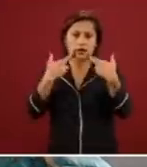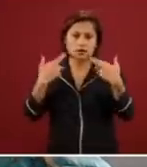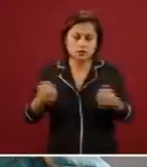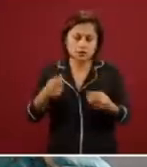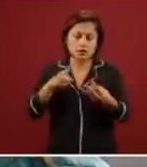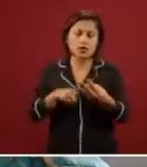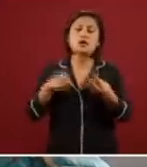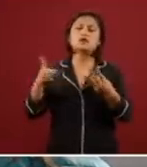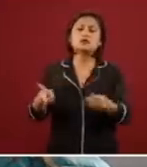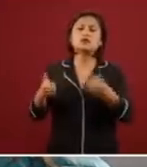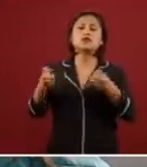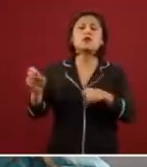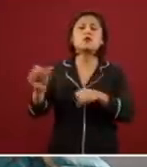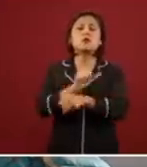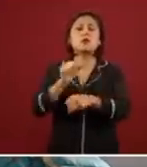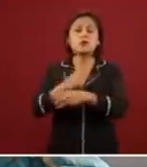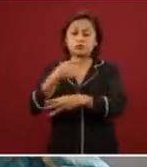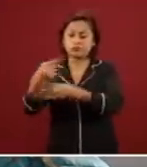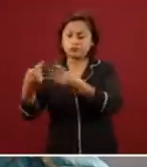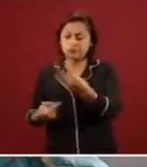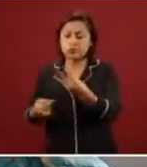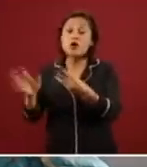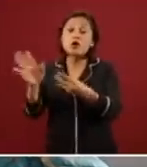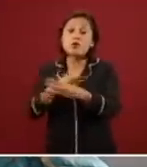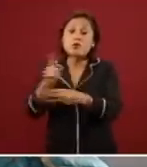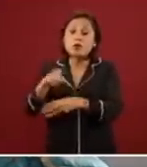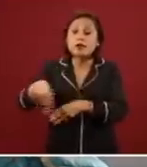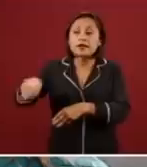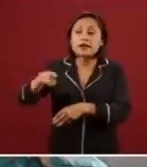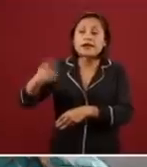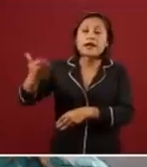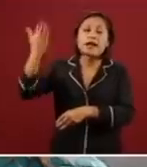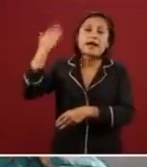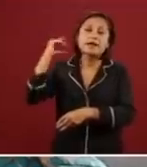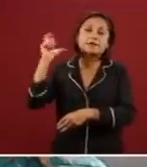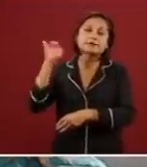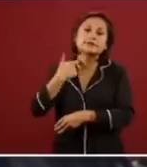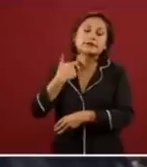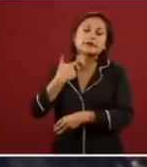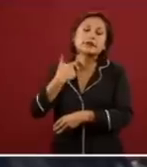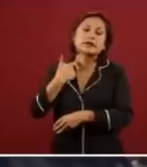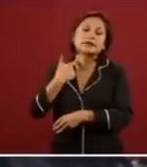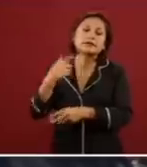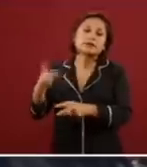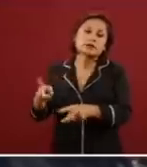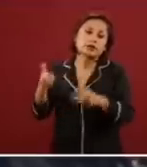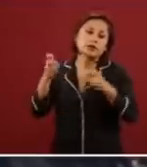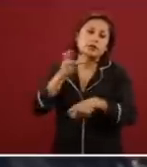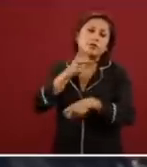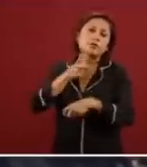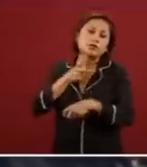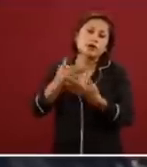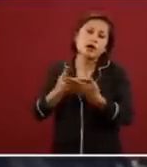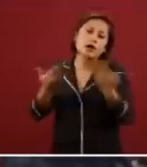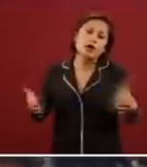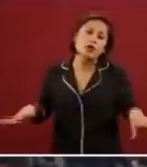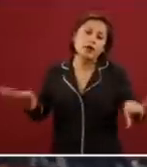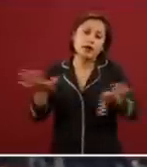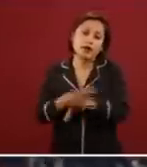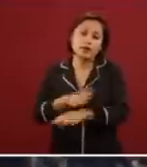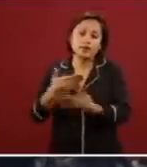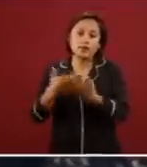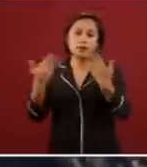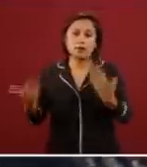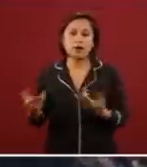automóviles, consecuencia de que o sea, ahora las personas que se dedicaban al huachicol han dejado, se dedican a otro